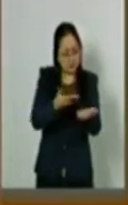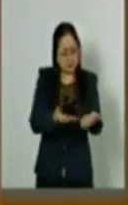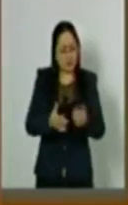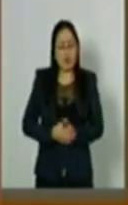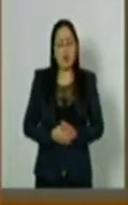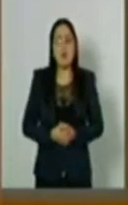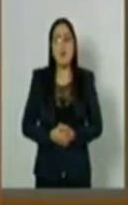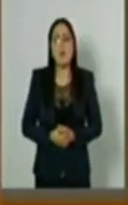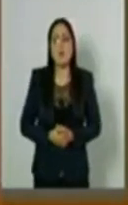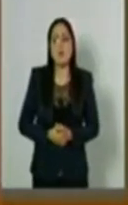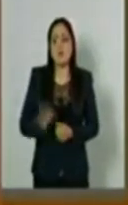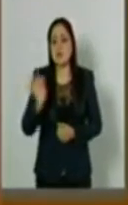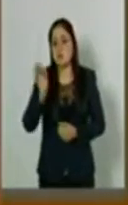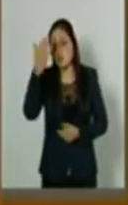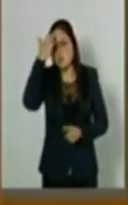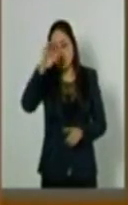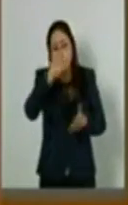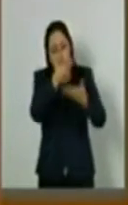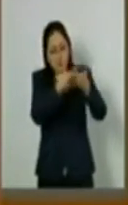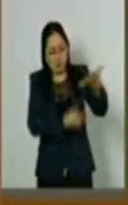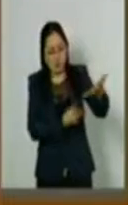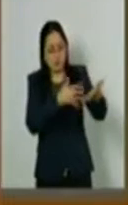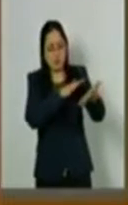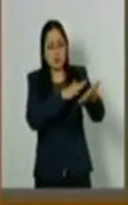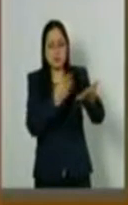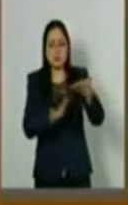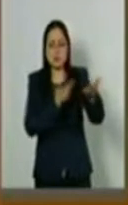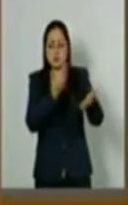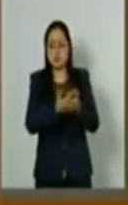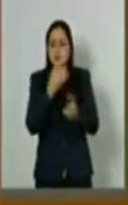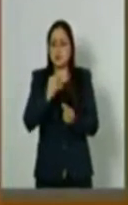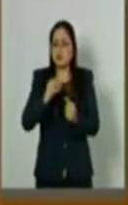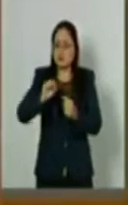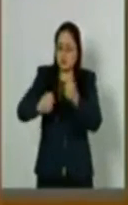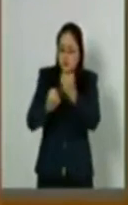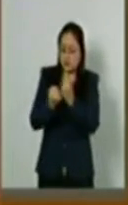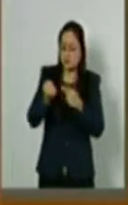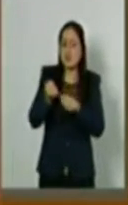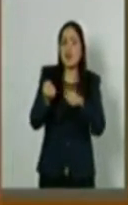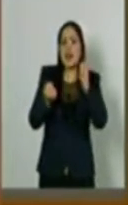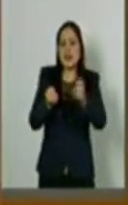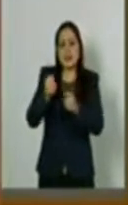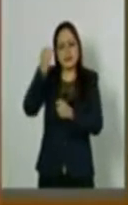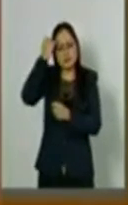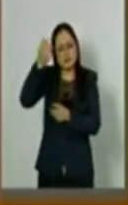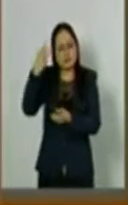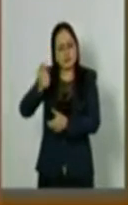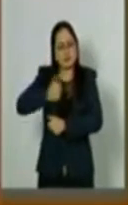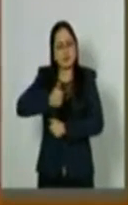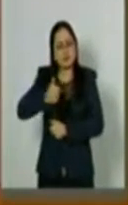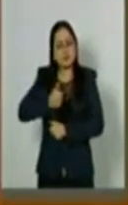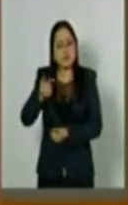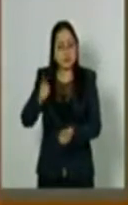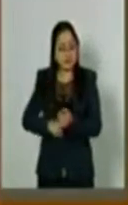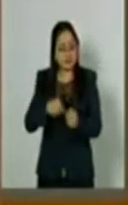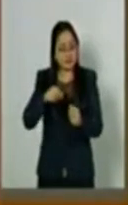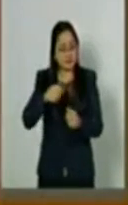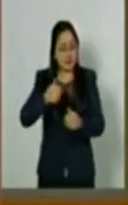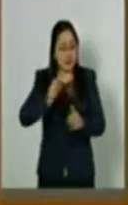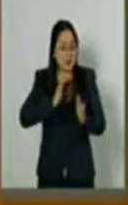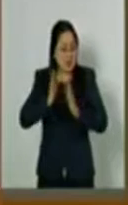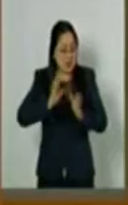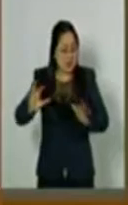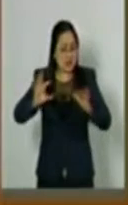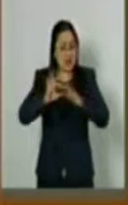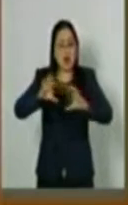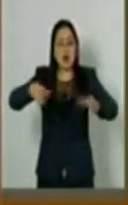El desconocimiento de la propuesta y de los principios que rigen a nuestras fuerzas de seguridad y fuerzas armadas